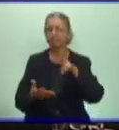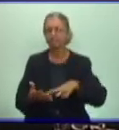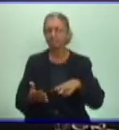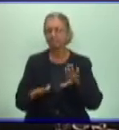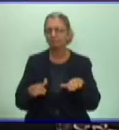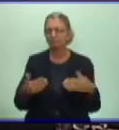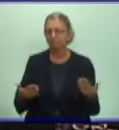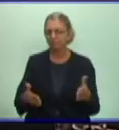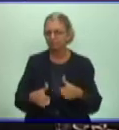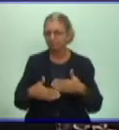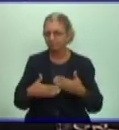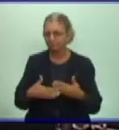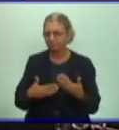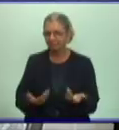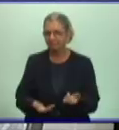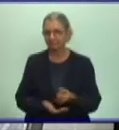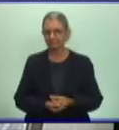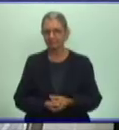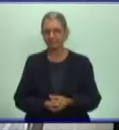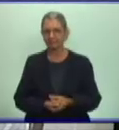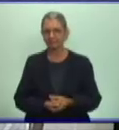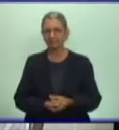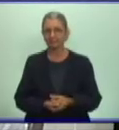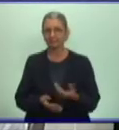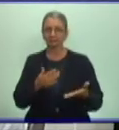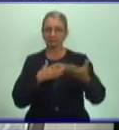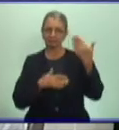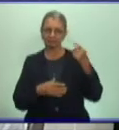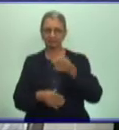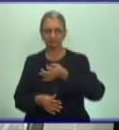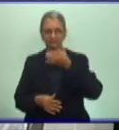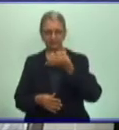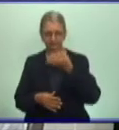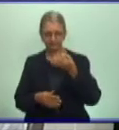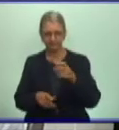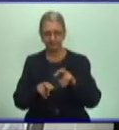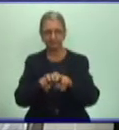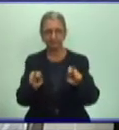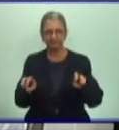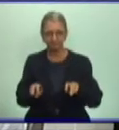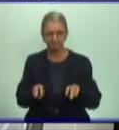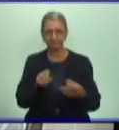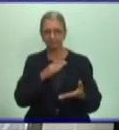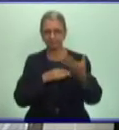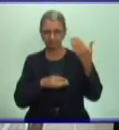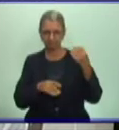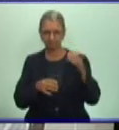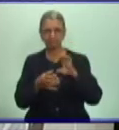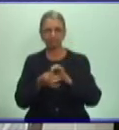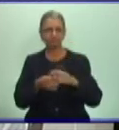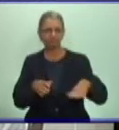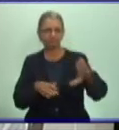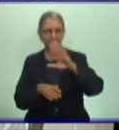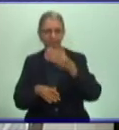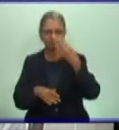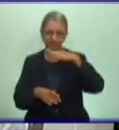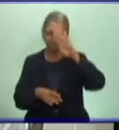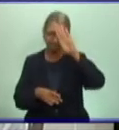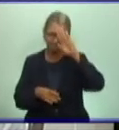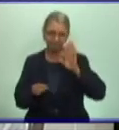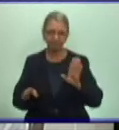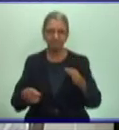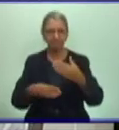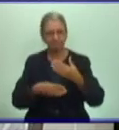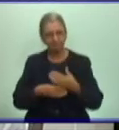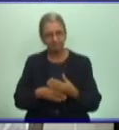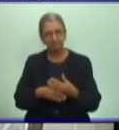una evaluación. Okay. Como habíamos explicado en el panel anterior, la asignatura de Geografía de Cuba cierra precisamente con lo que estaba